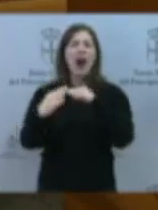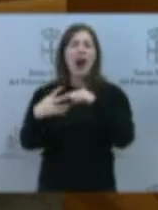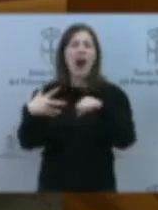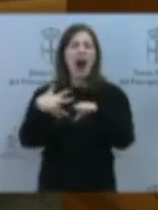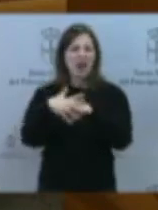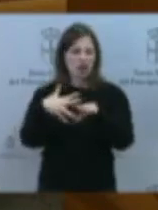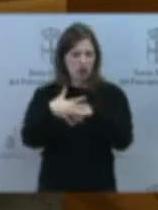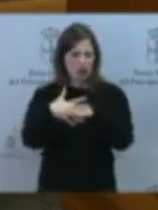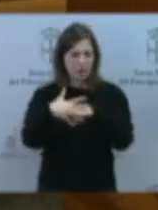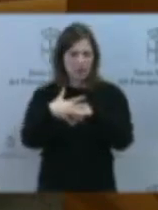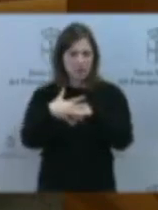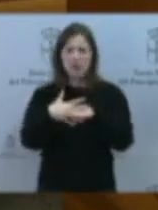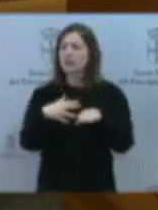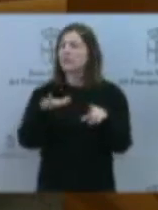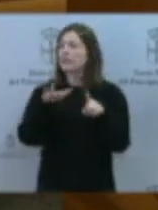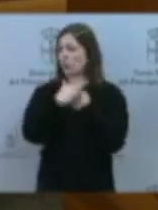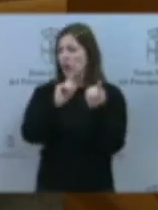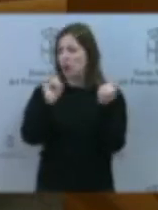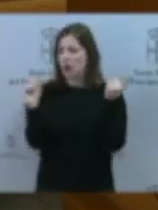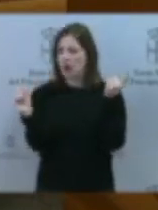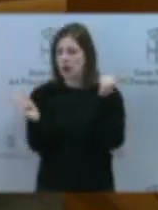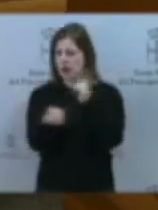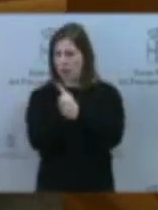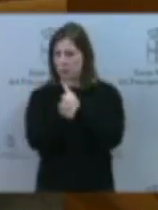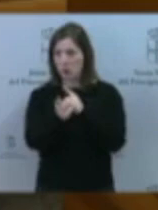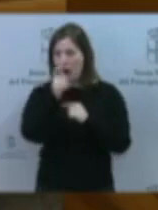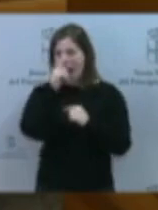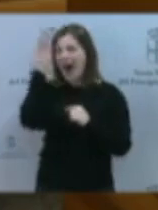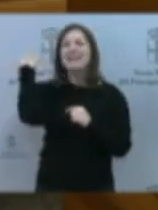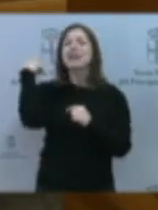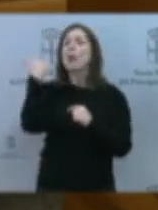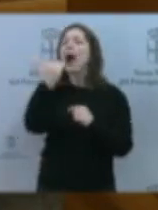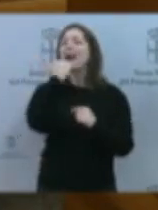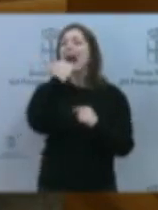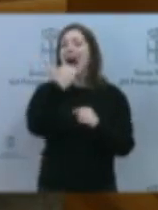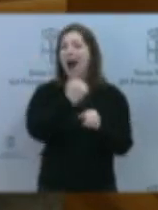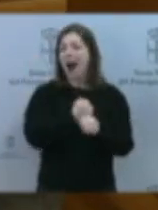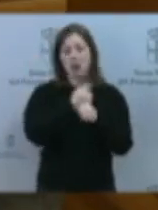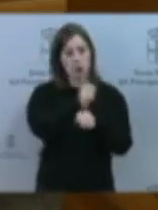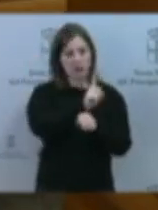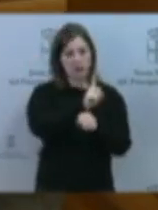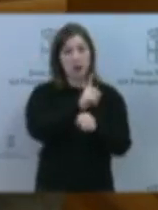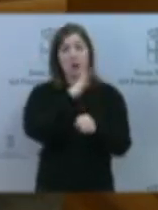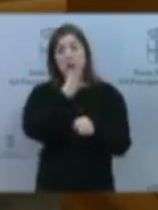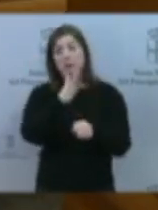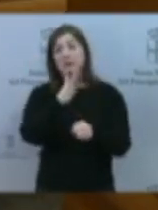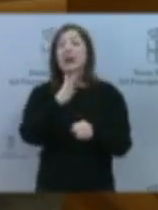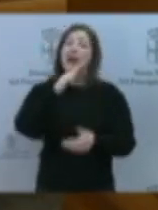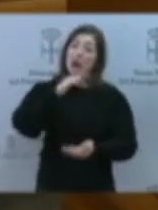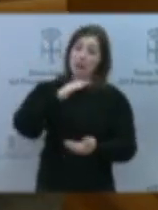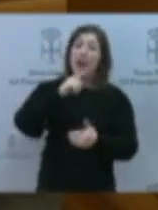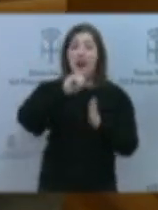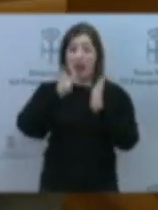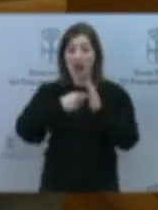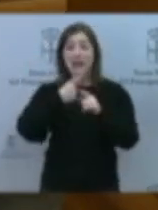primero que hay que distinguir, porque muchas veces se confunde en cuanto a capacidad legal, que, por cierto, en ese caso la capacidad legal la tiene esta Junta General, que es la